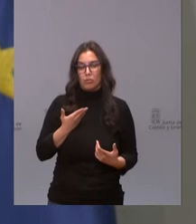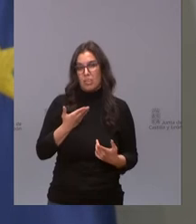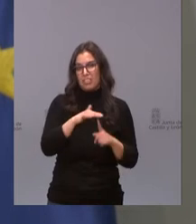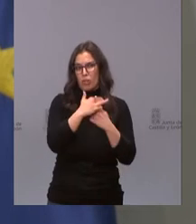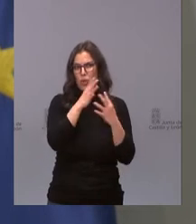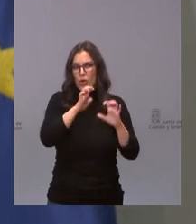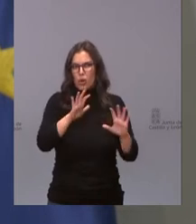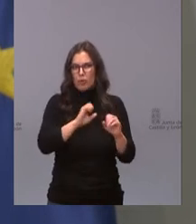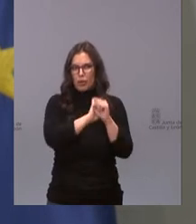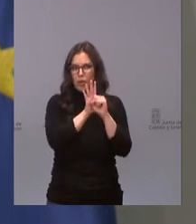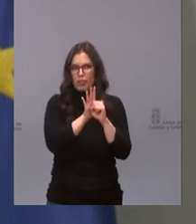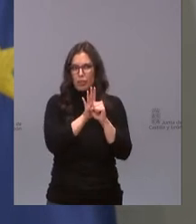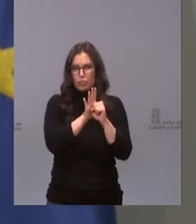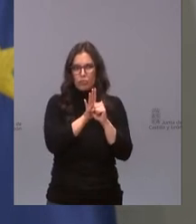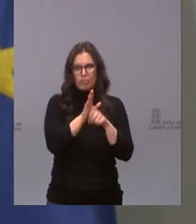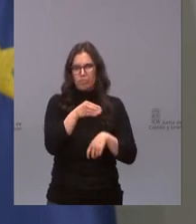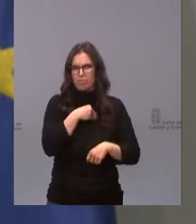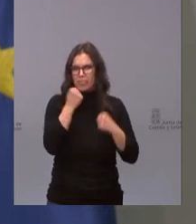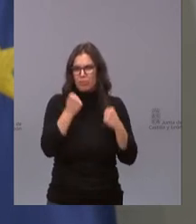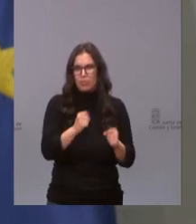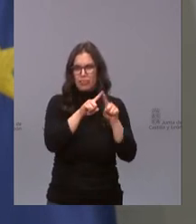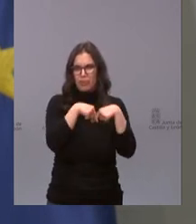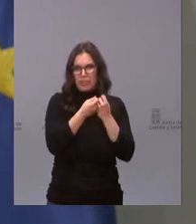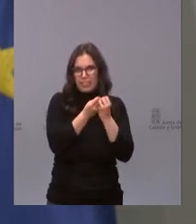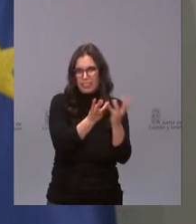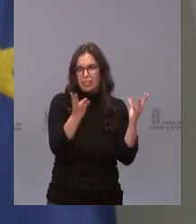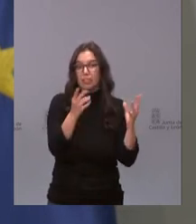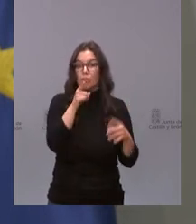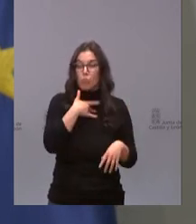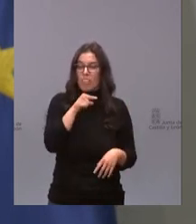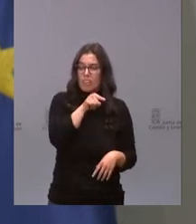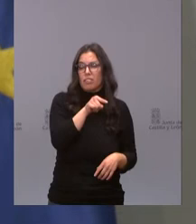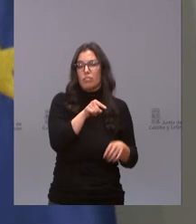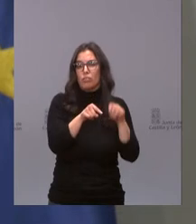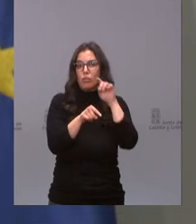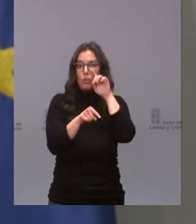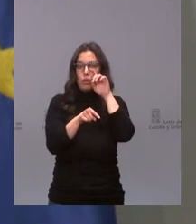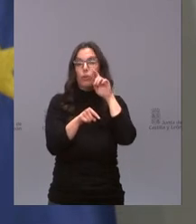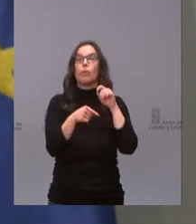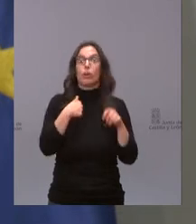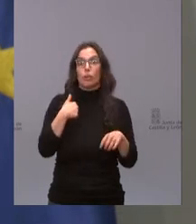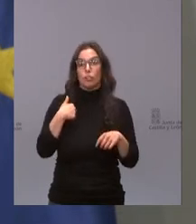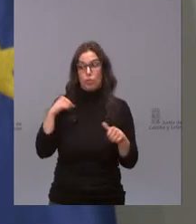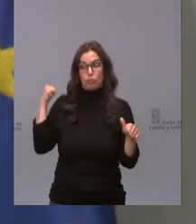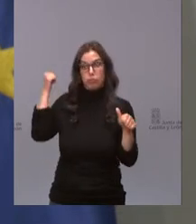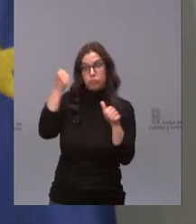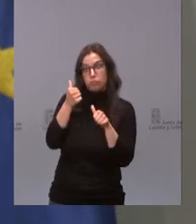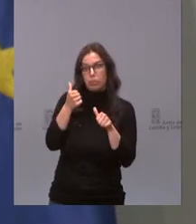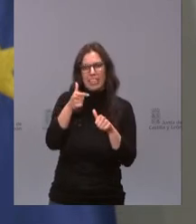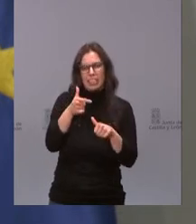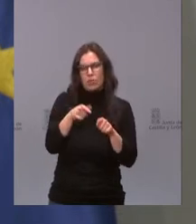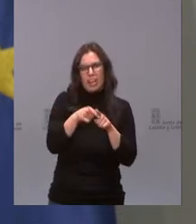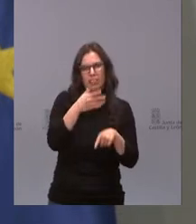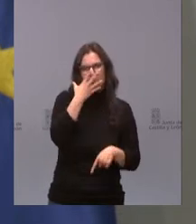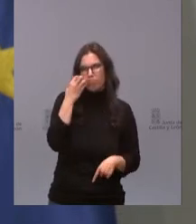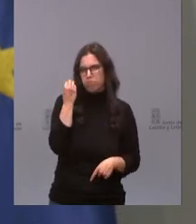de esta tragedia para tantas familias de nuestra comunidad, es probablemente, en mis años dedicados a este oficio, lo más deleznable, lo